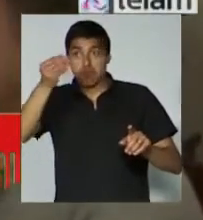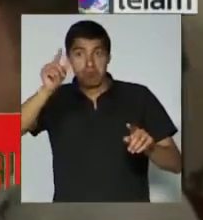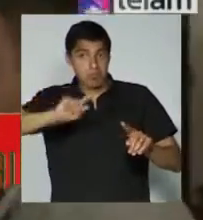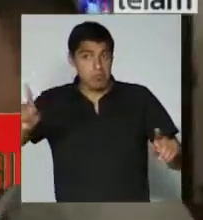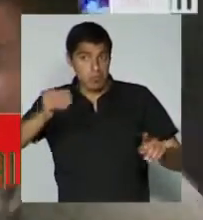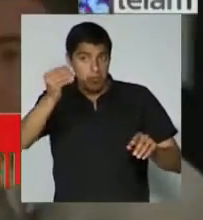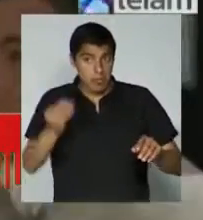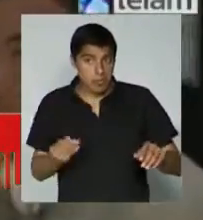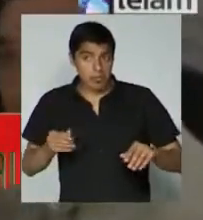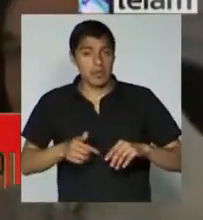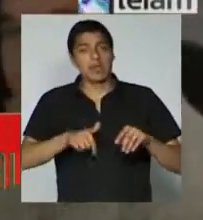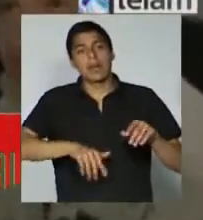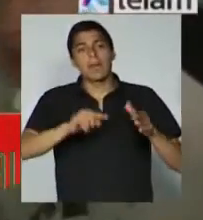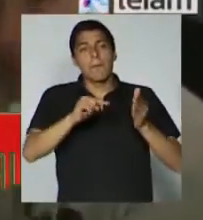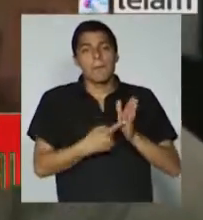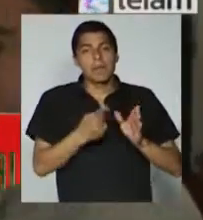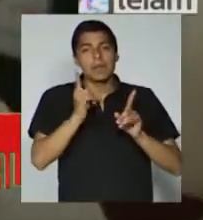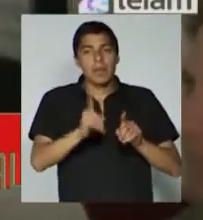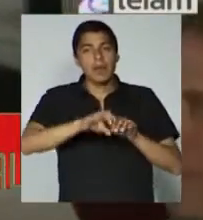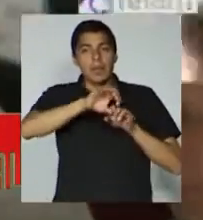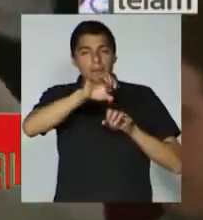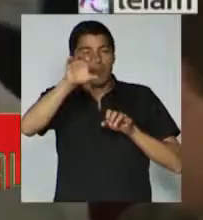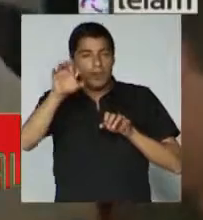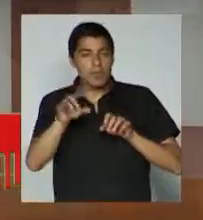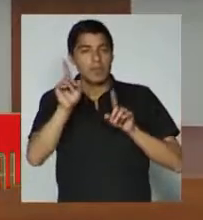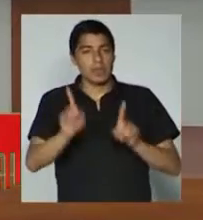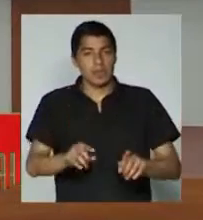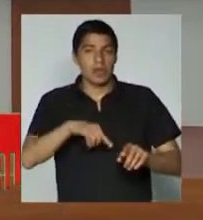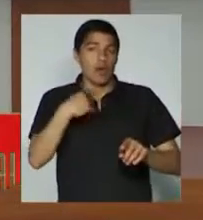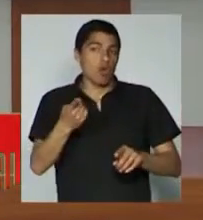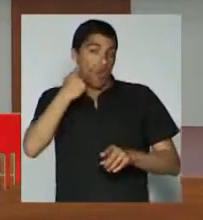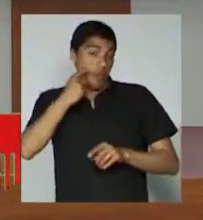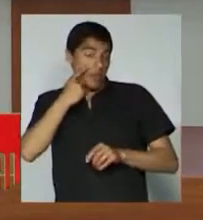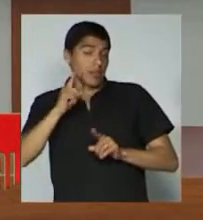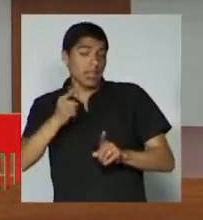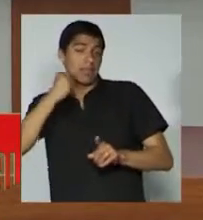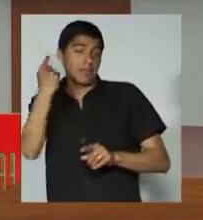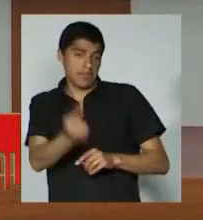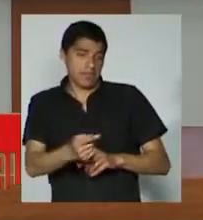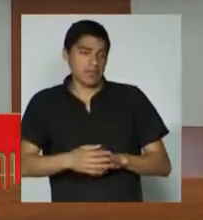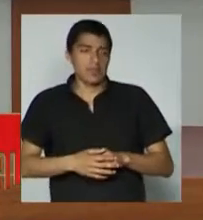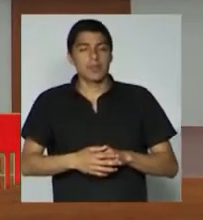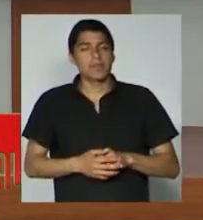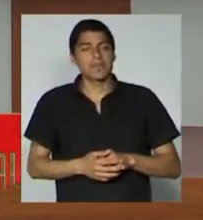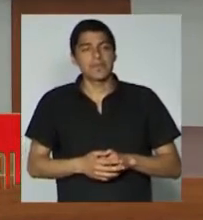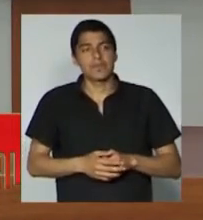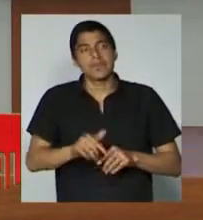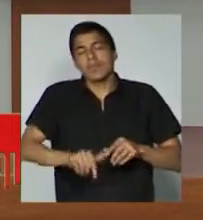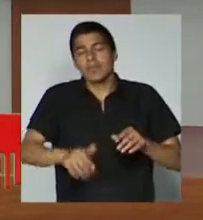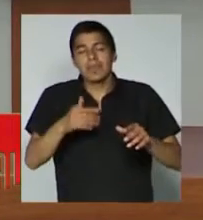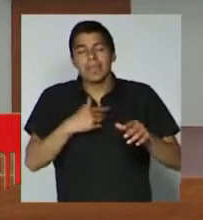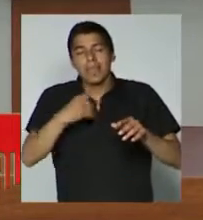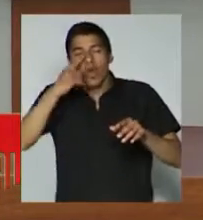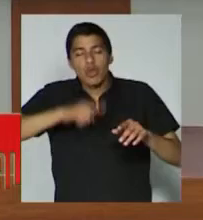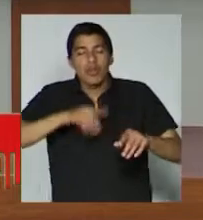provincia de Buenos Aires, mucha parte, y fíjate, también lo decía Jorge Fernández Roca ayer muy claramente, cuando hablaba de esa señal de último momento